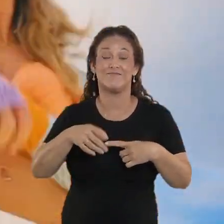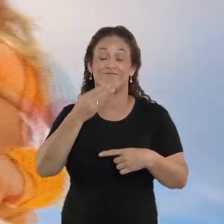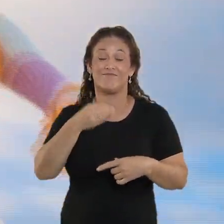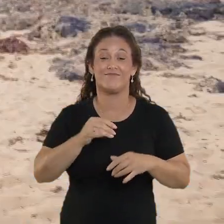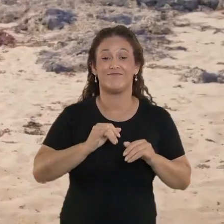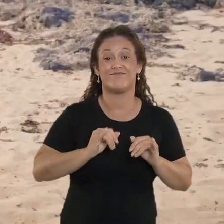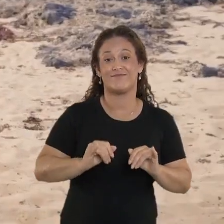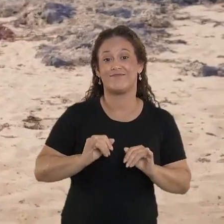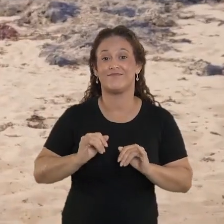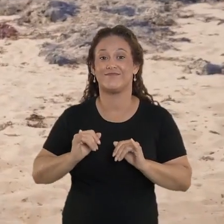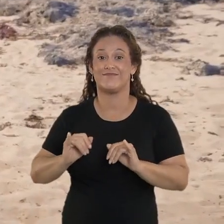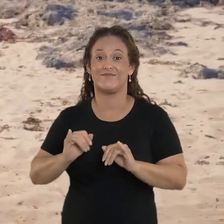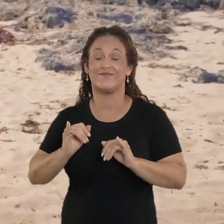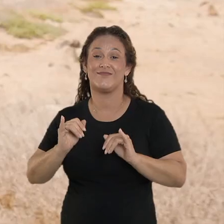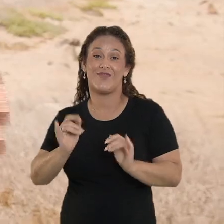cosas ricas.